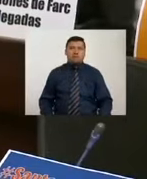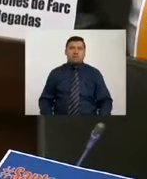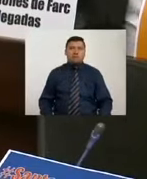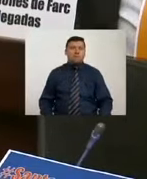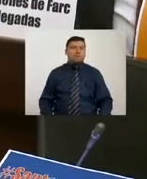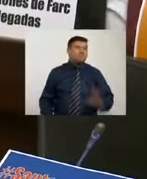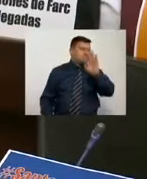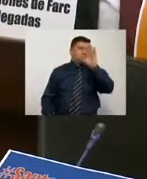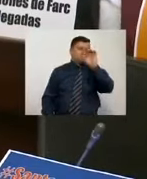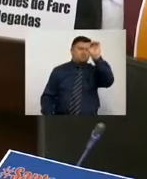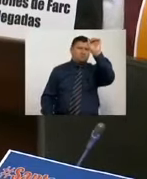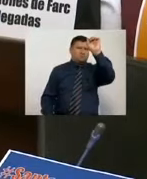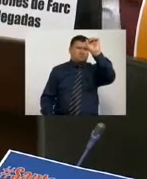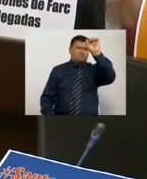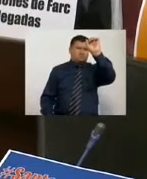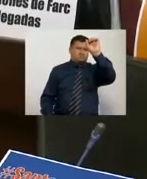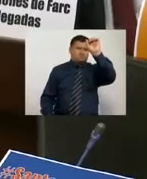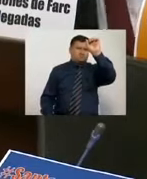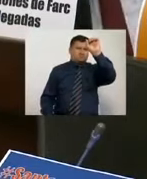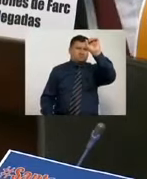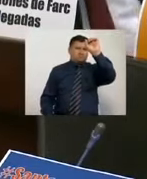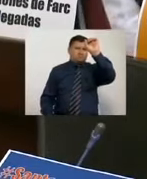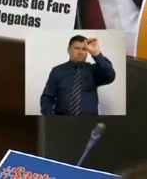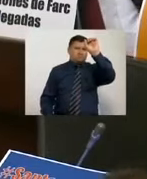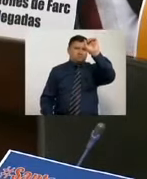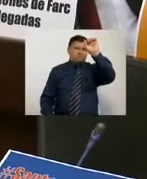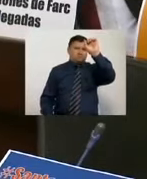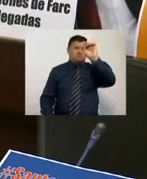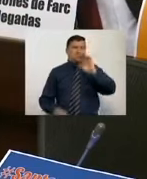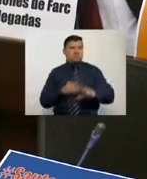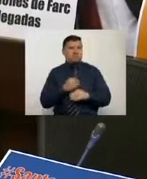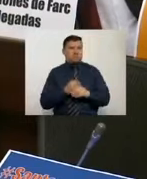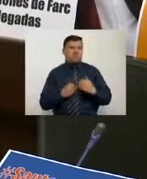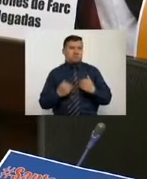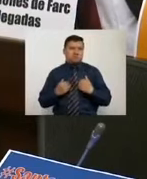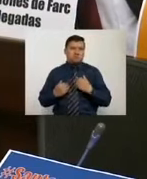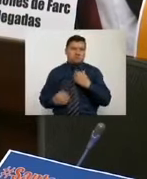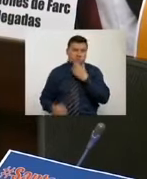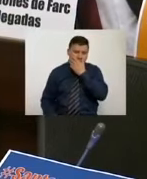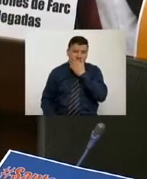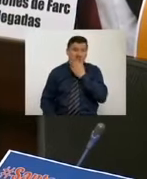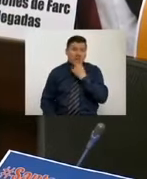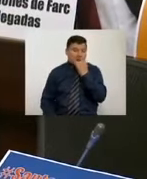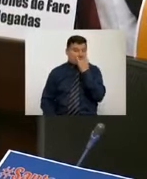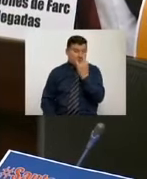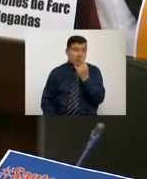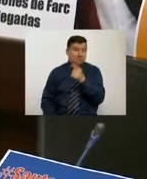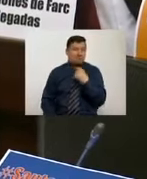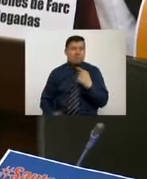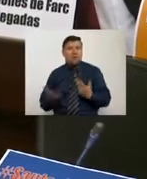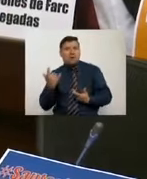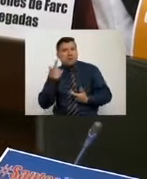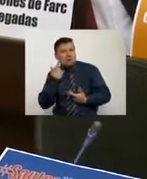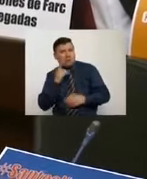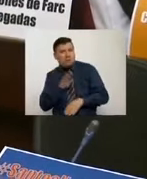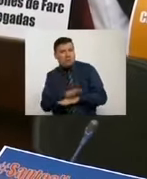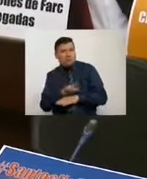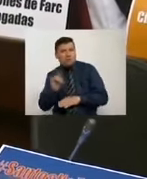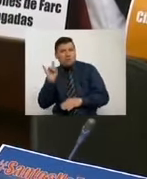Una para agregar a lo muy interesante que hemos escuchado esta